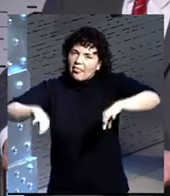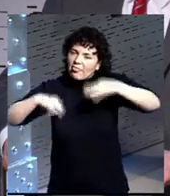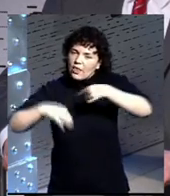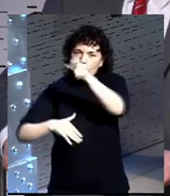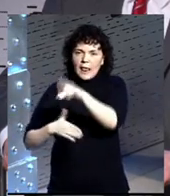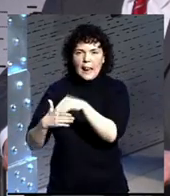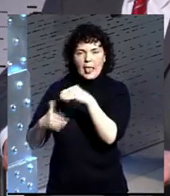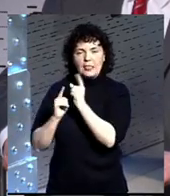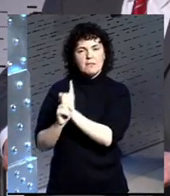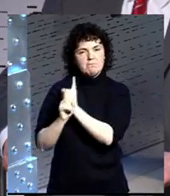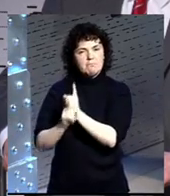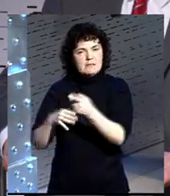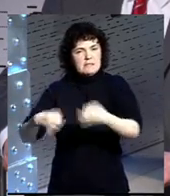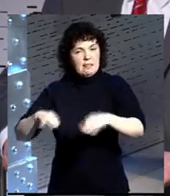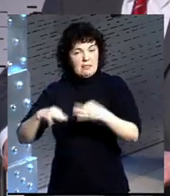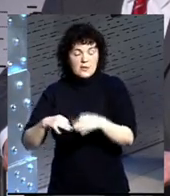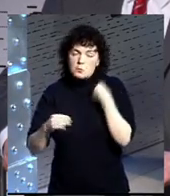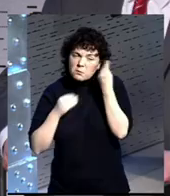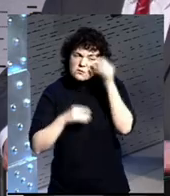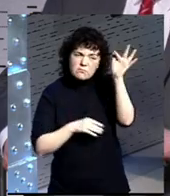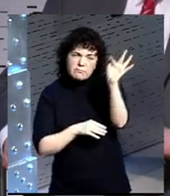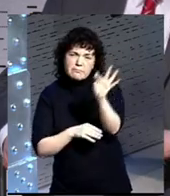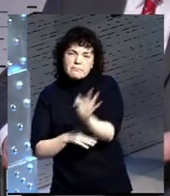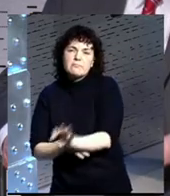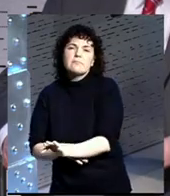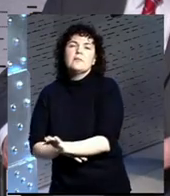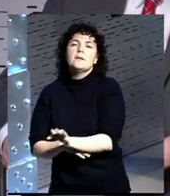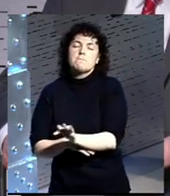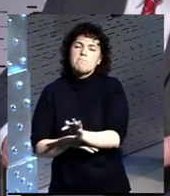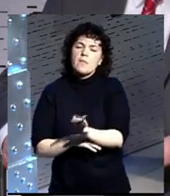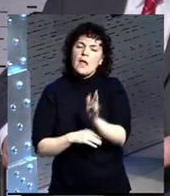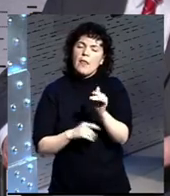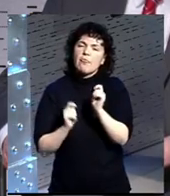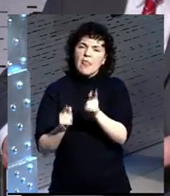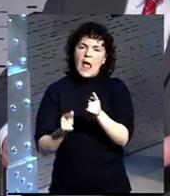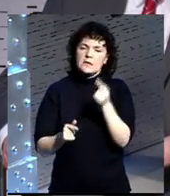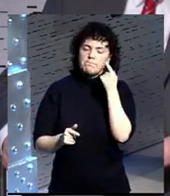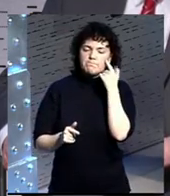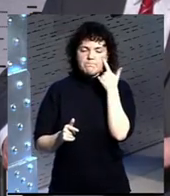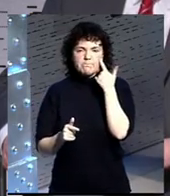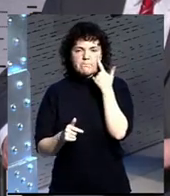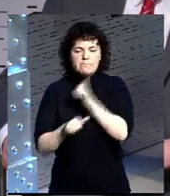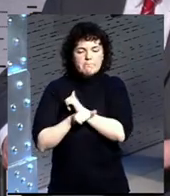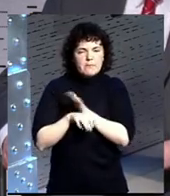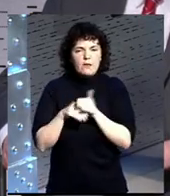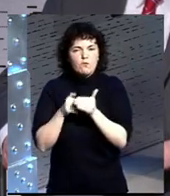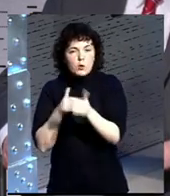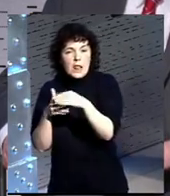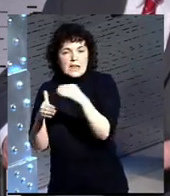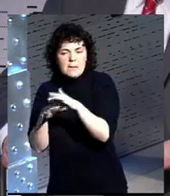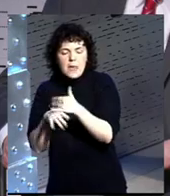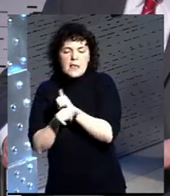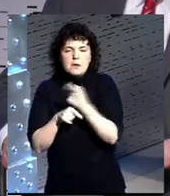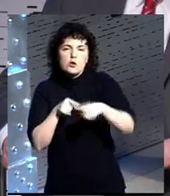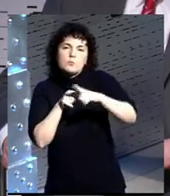más directo. Yo creo que todo esto está generando unas expectativas en los clientes a la hora de esperar